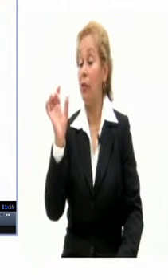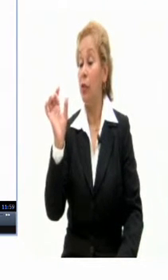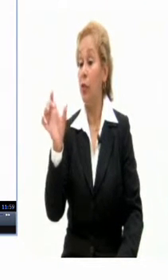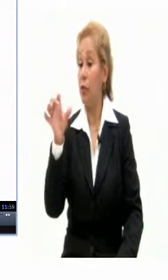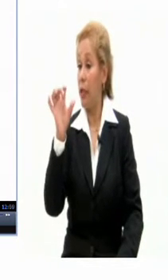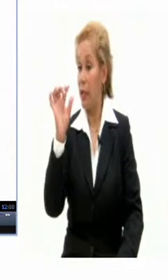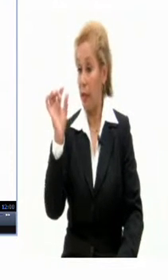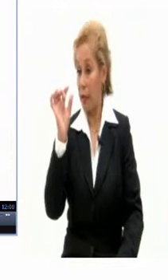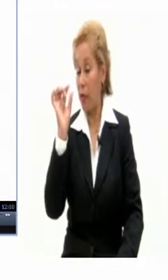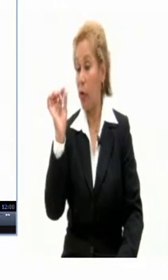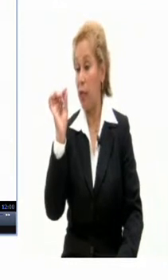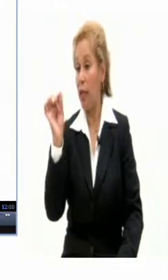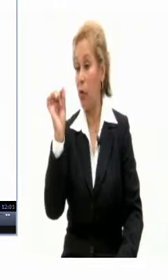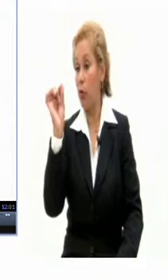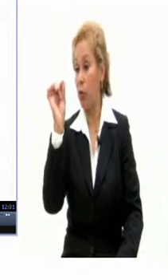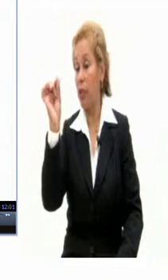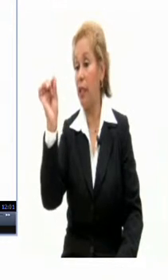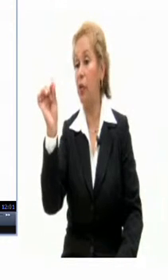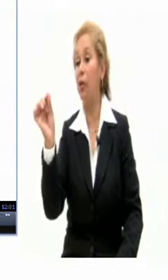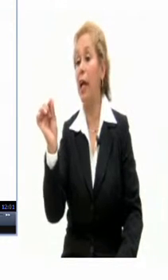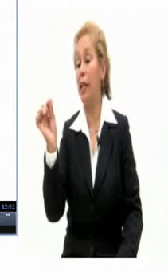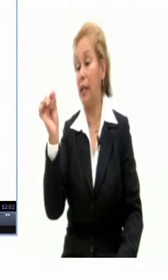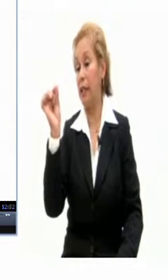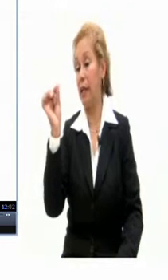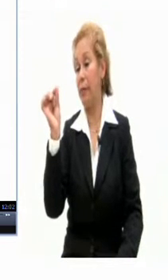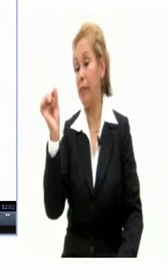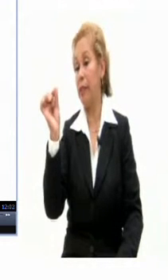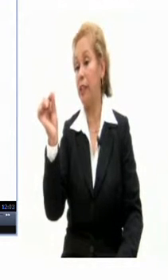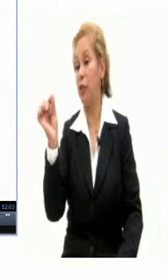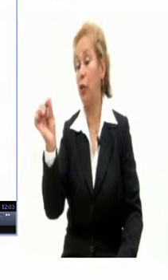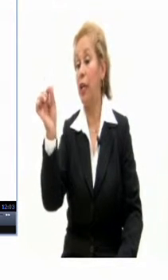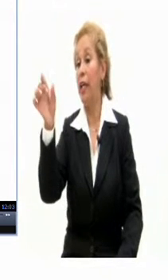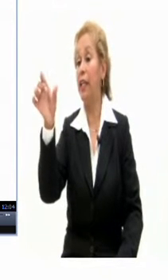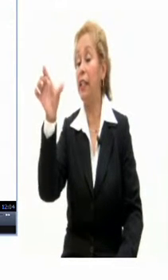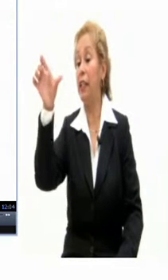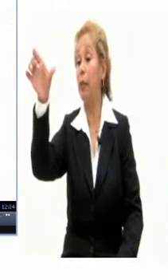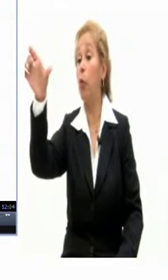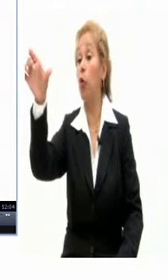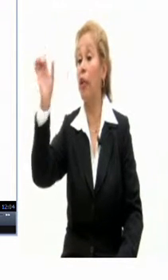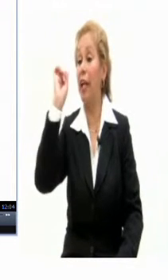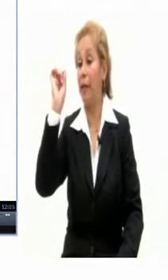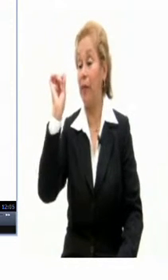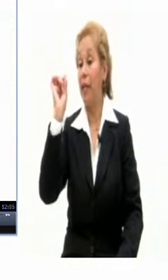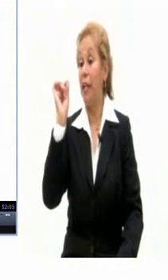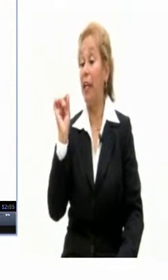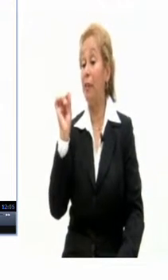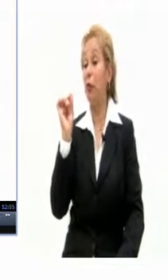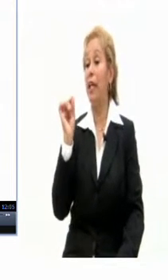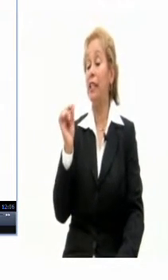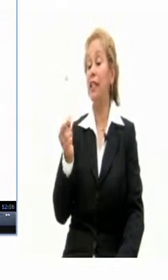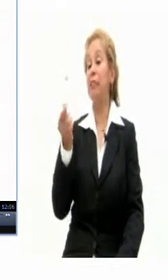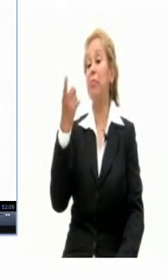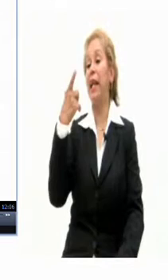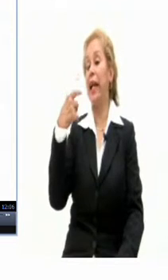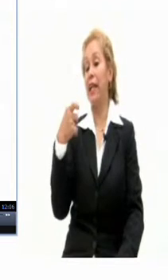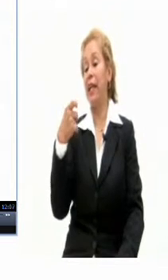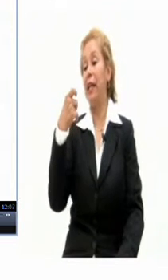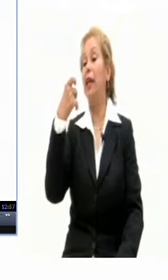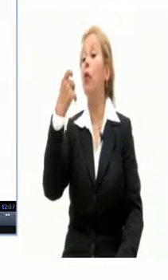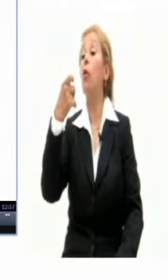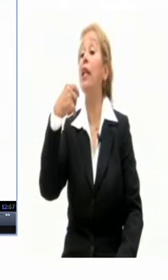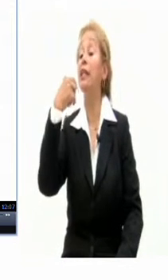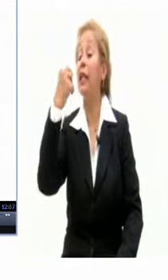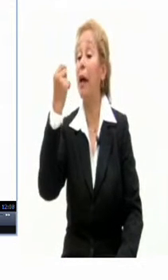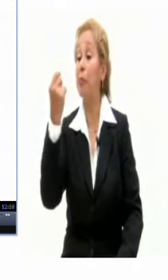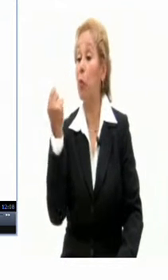clara, ¿no?, qué cosa es lo que usted quiere lograr en esa investigación. Este es el porqué y la importancia es para